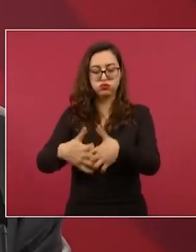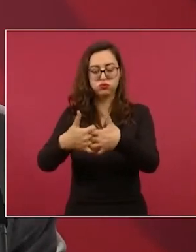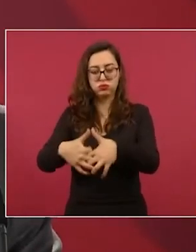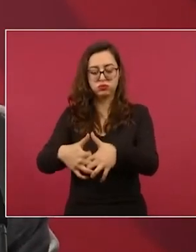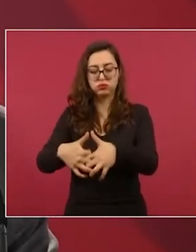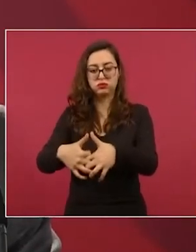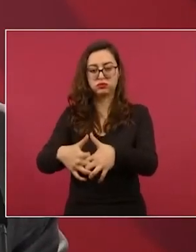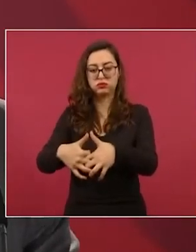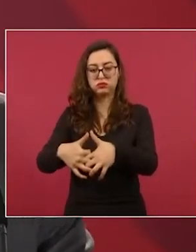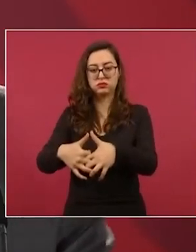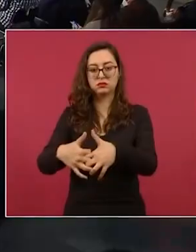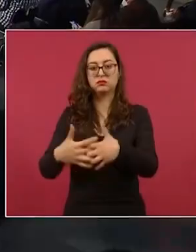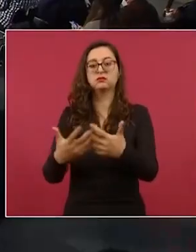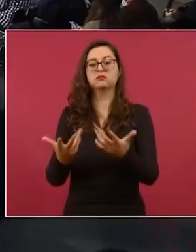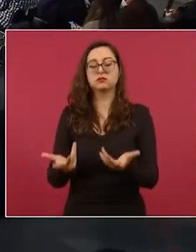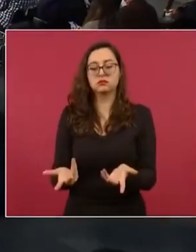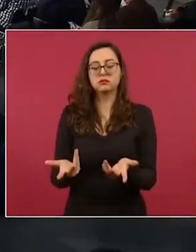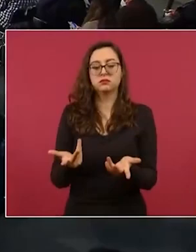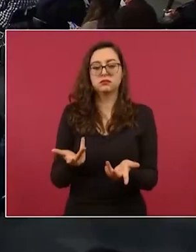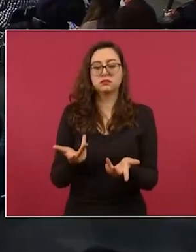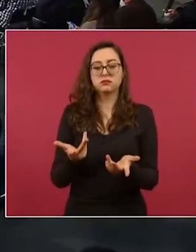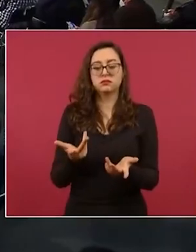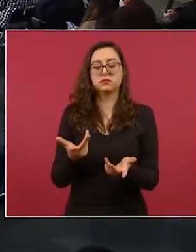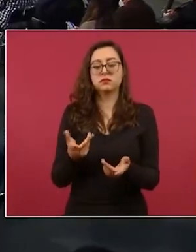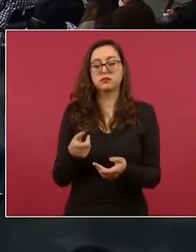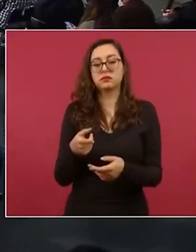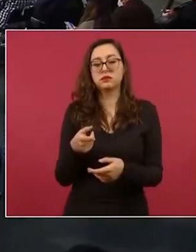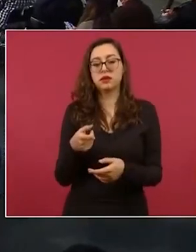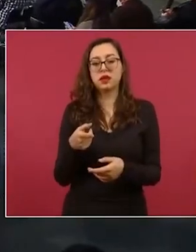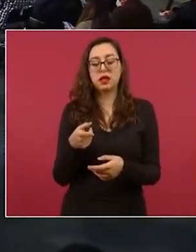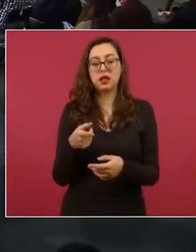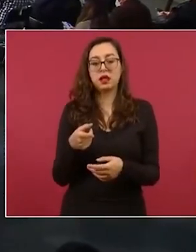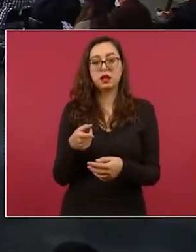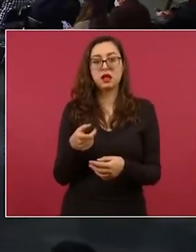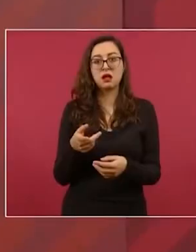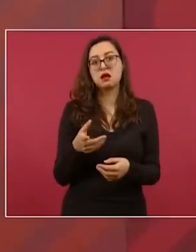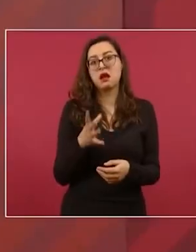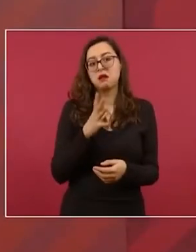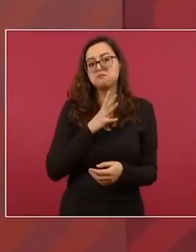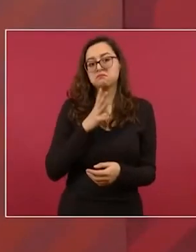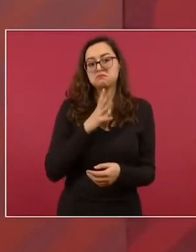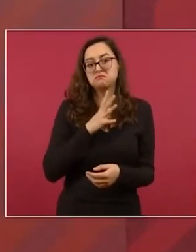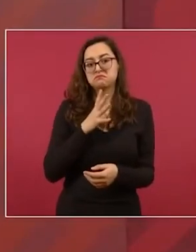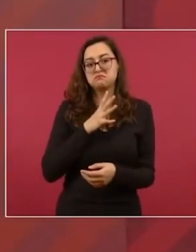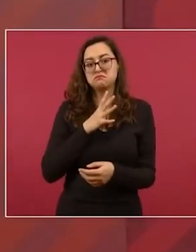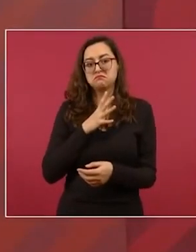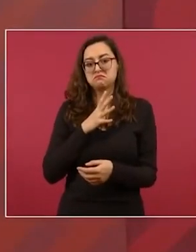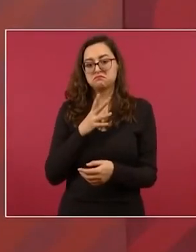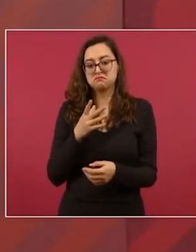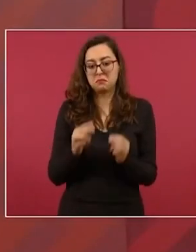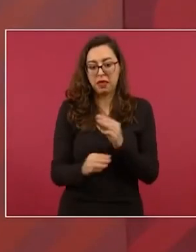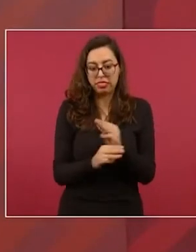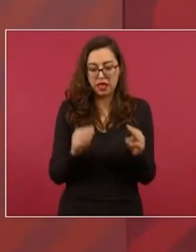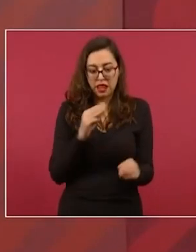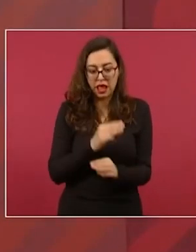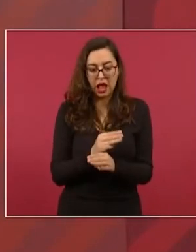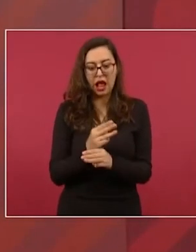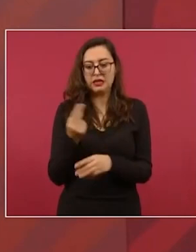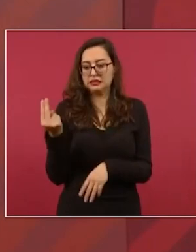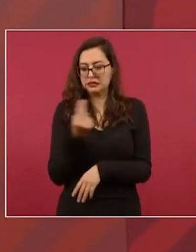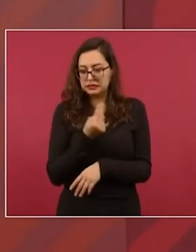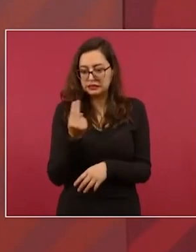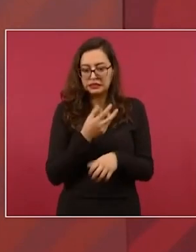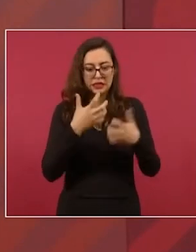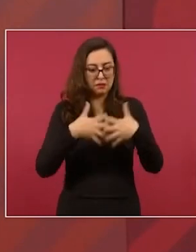van a haber plantas para producir equipos para